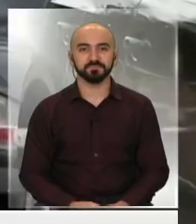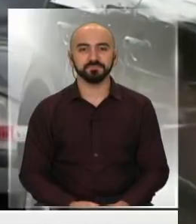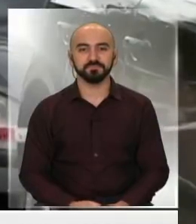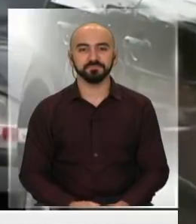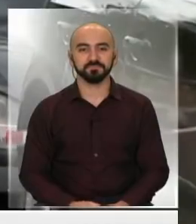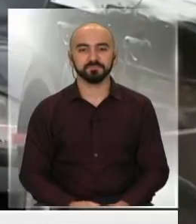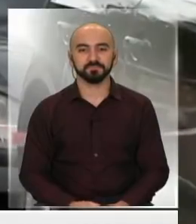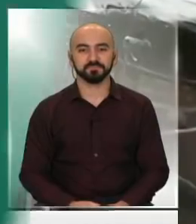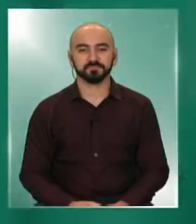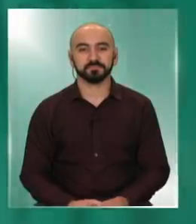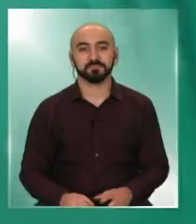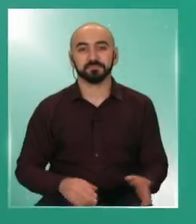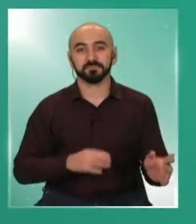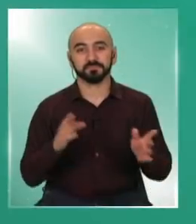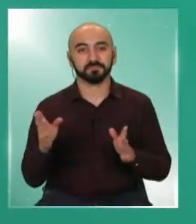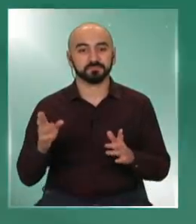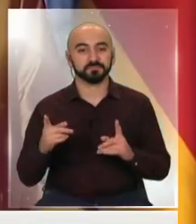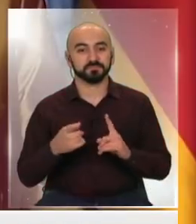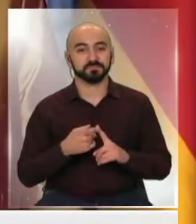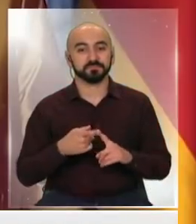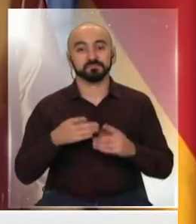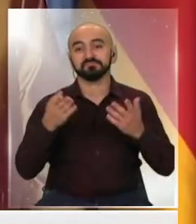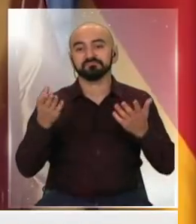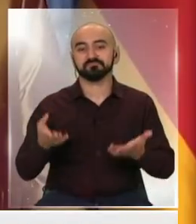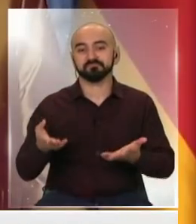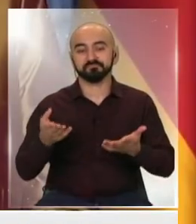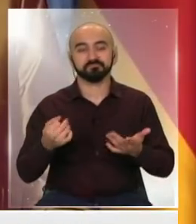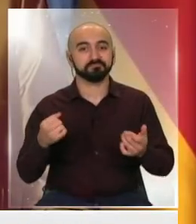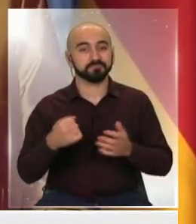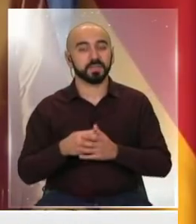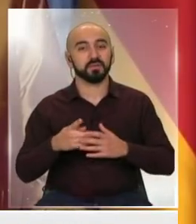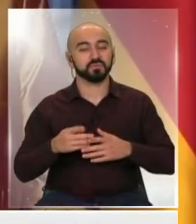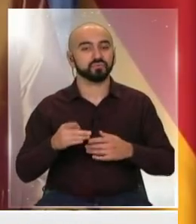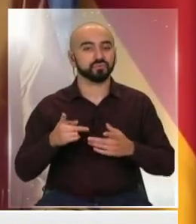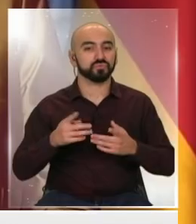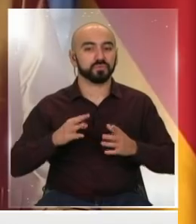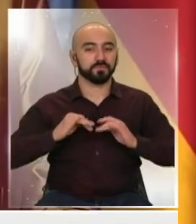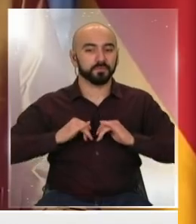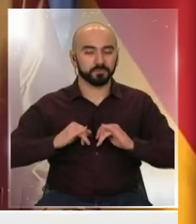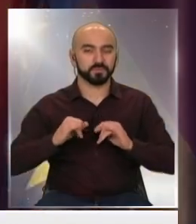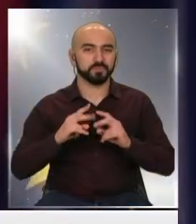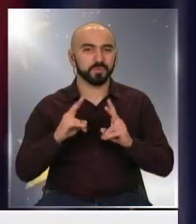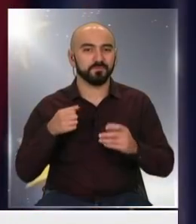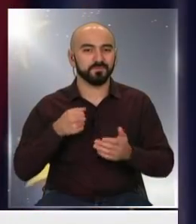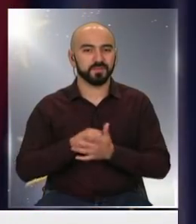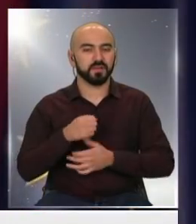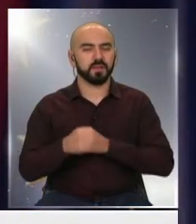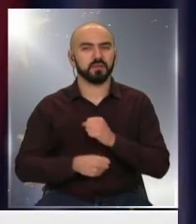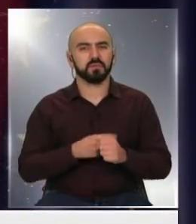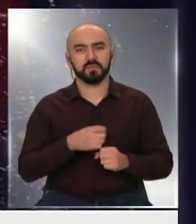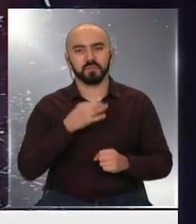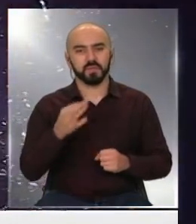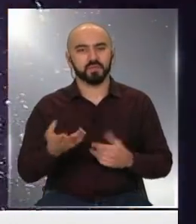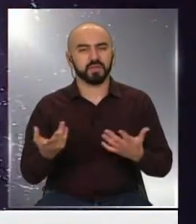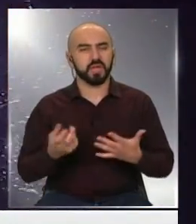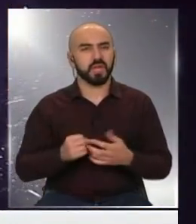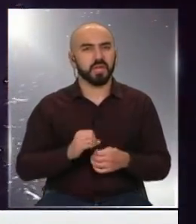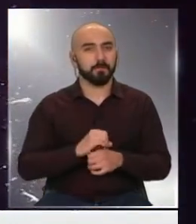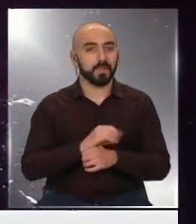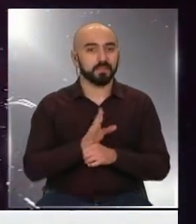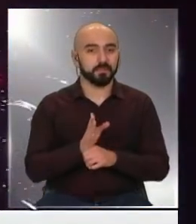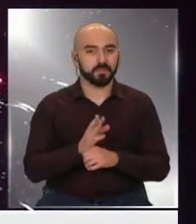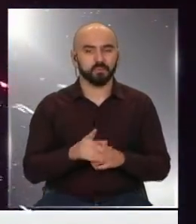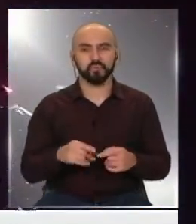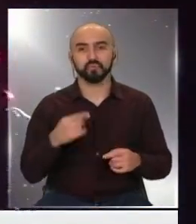bueno se llenó de esta tónica en tu mensaje de fin de año la canciller angela merkel señaló que la pandemia hizo que su último año de los